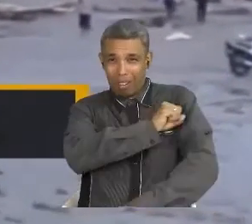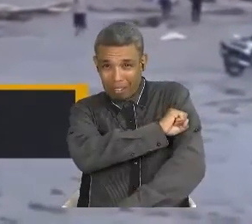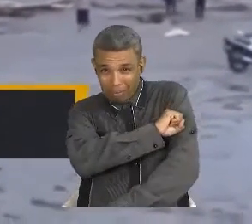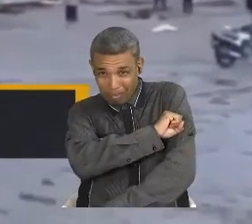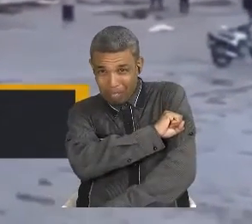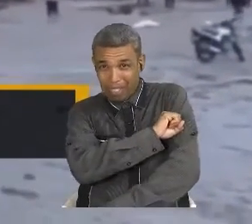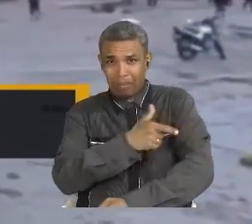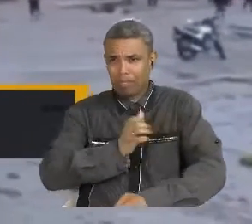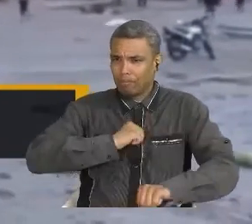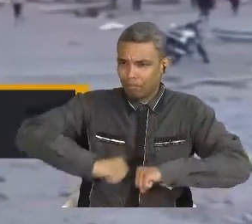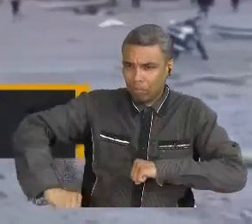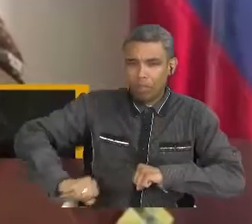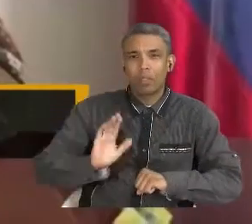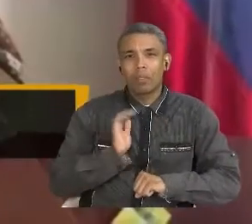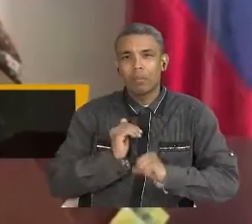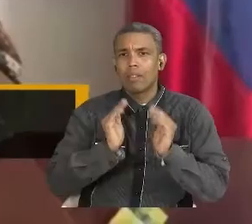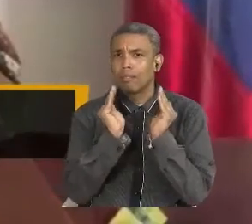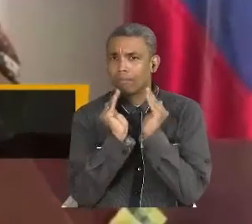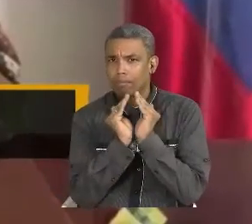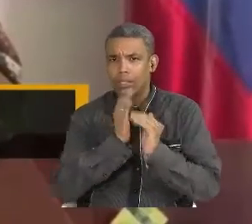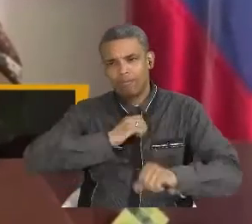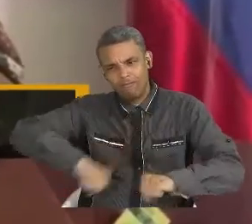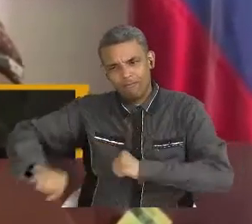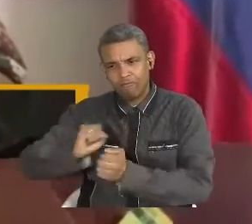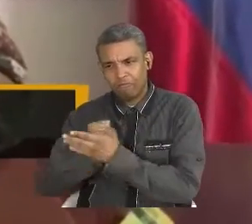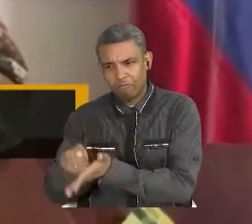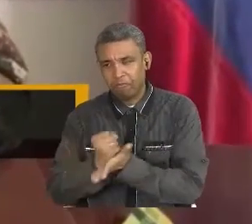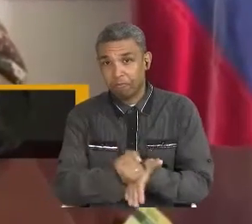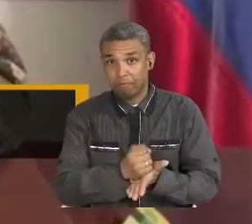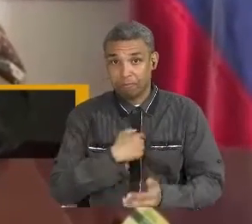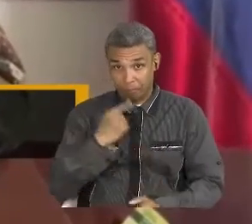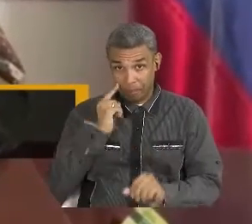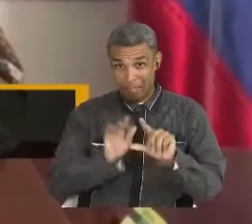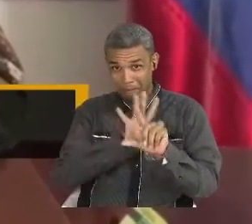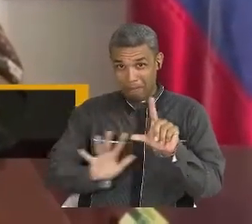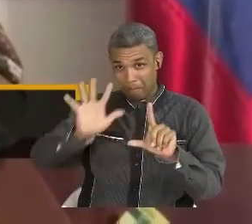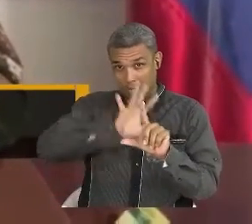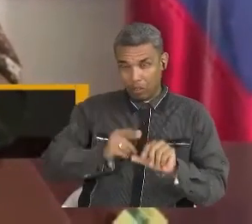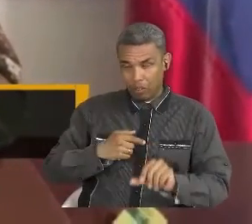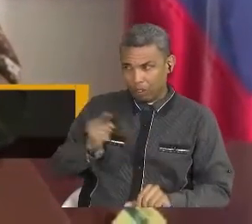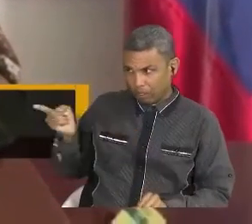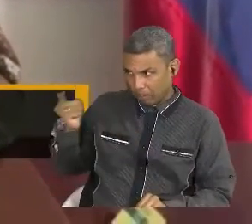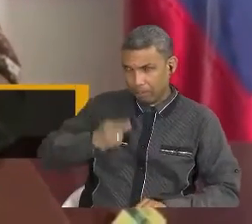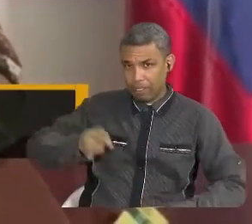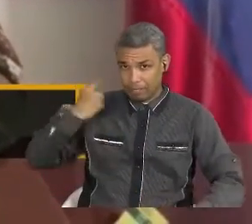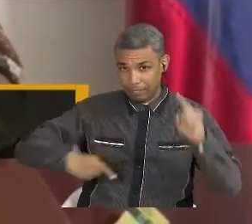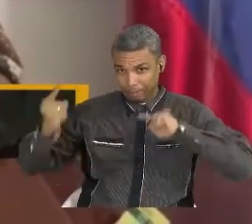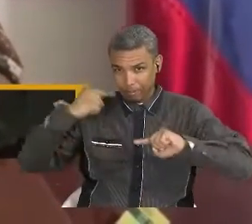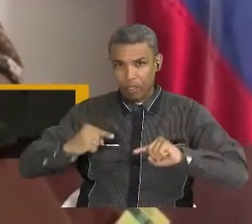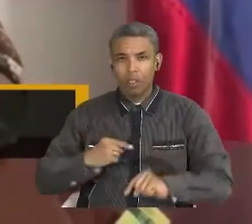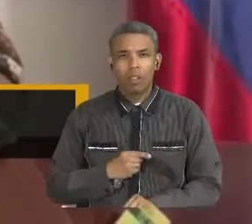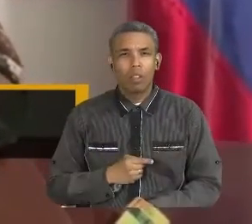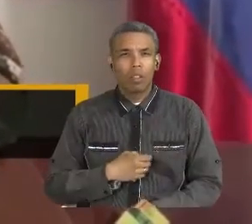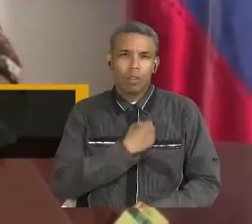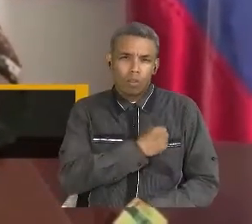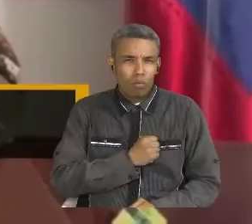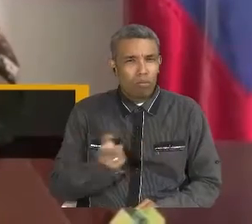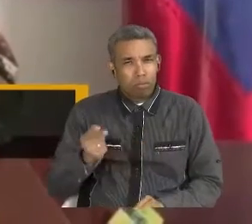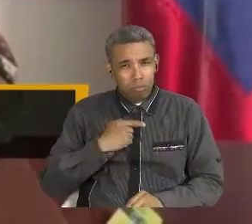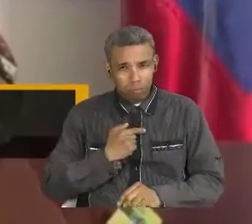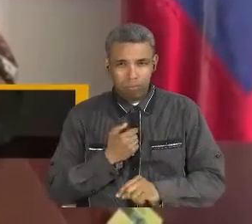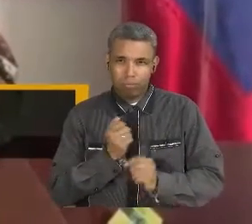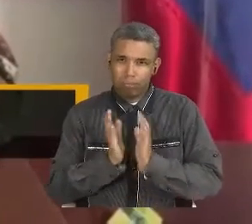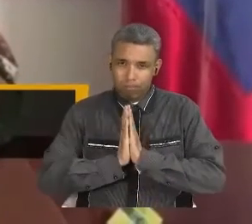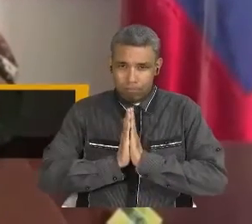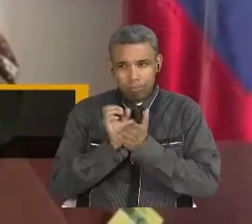y entre otras instituciones del país. Los invito a que nos unamos de corazón con la tragedia ocurrida en